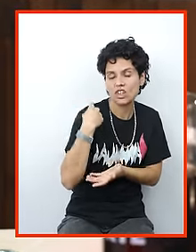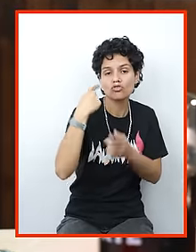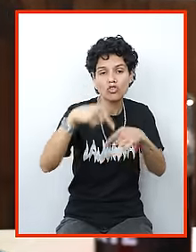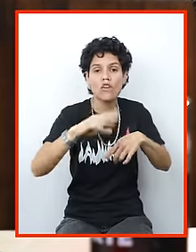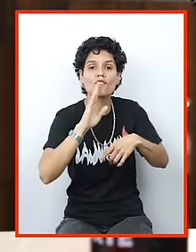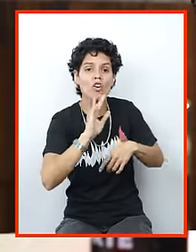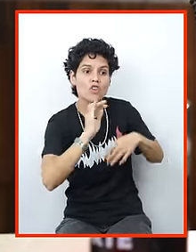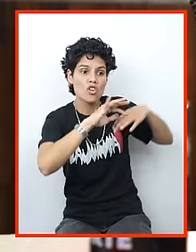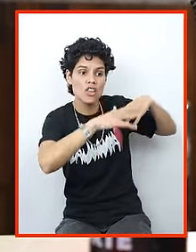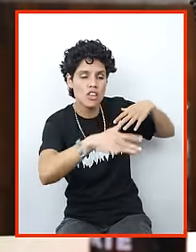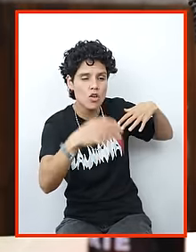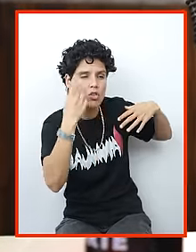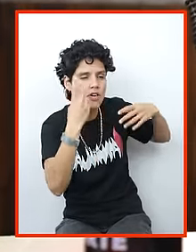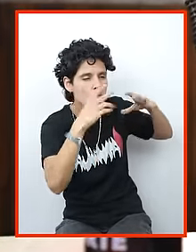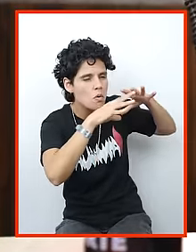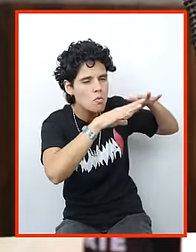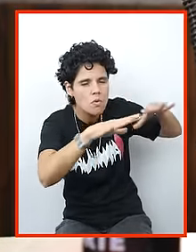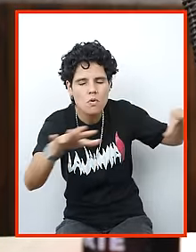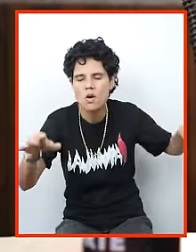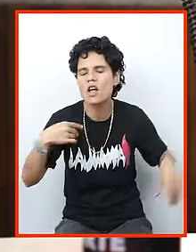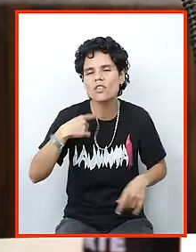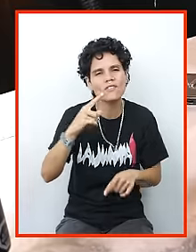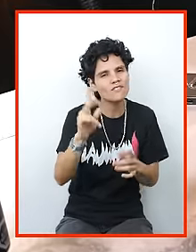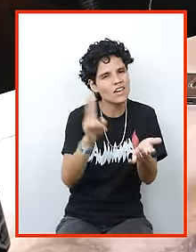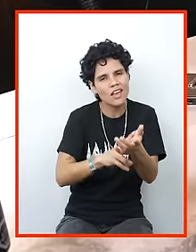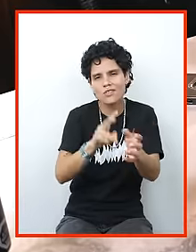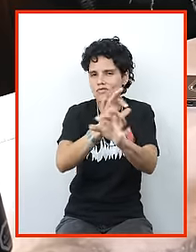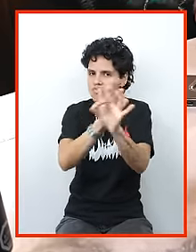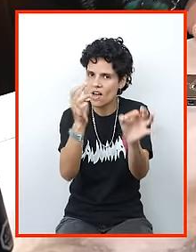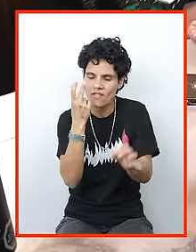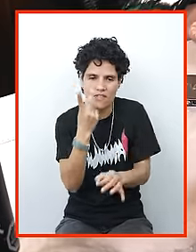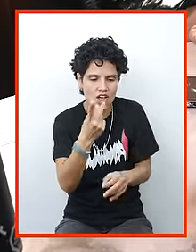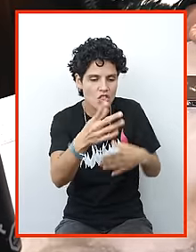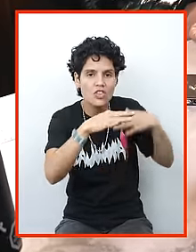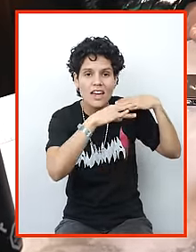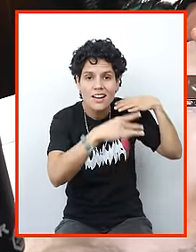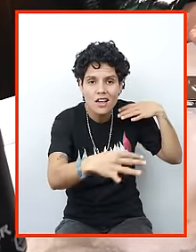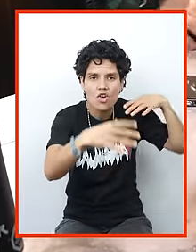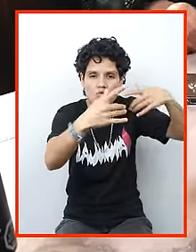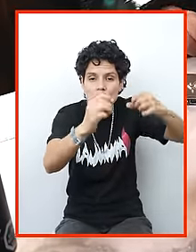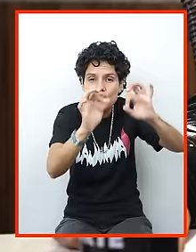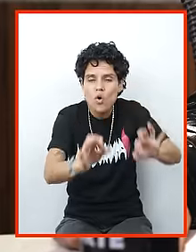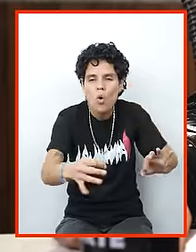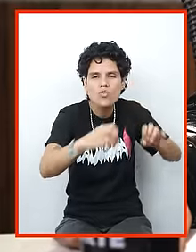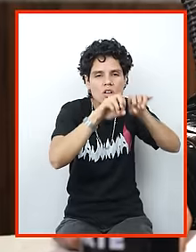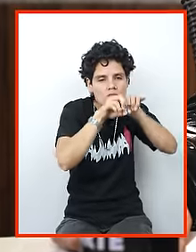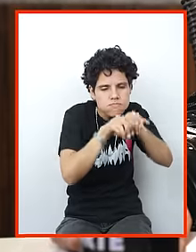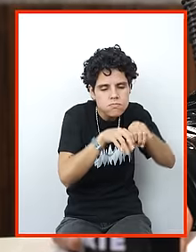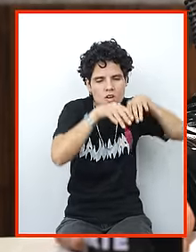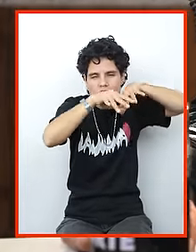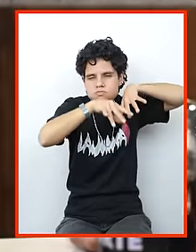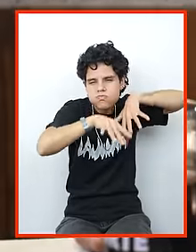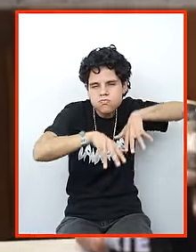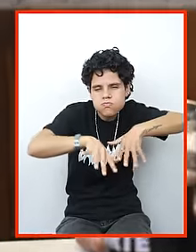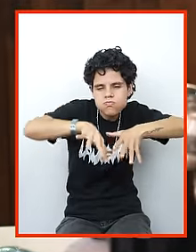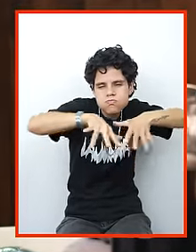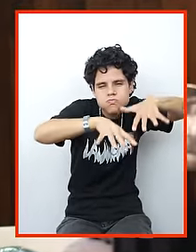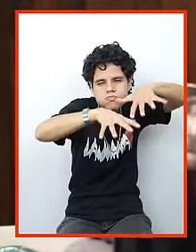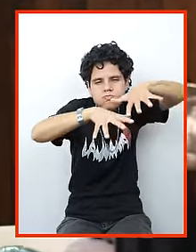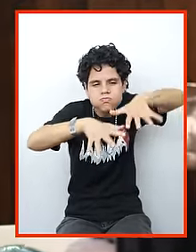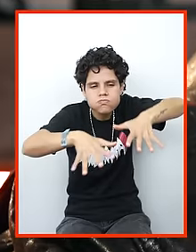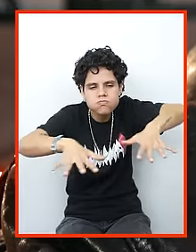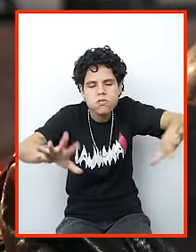desembocadura del Biobío, me decís, es algo que no he visto nunca. Ya. Porque ver cómo el río se transforma en mar, es una... verdad,